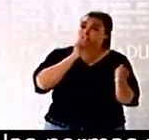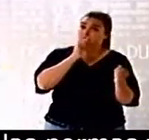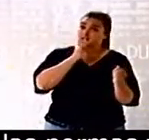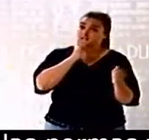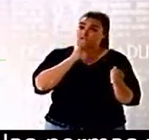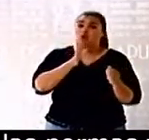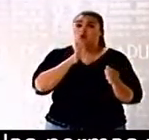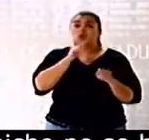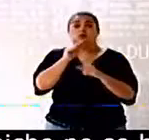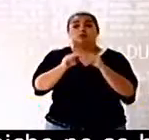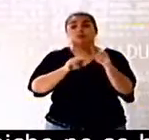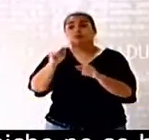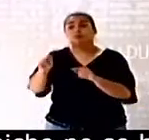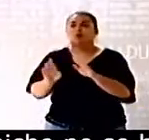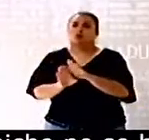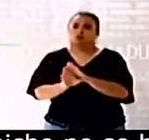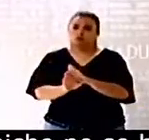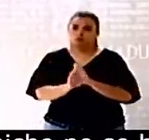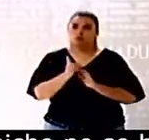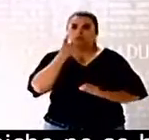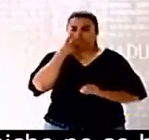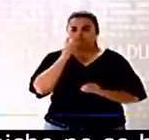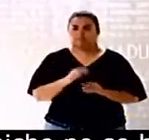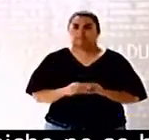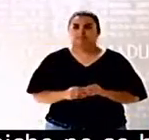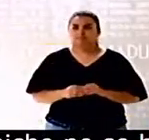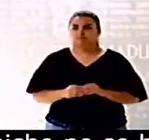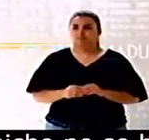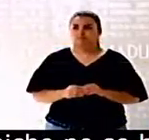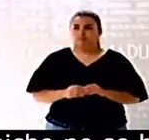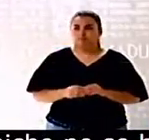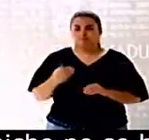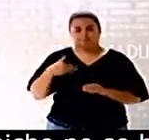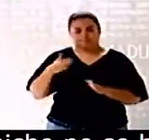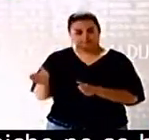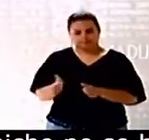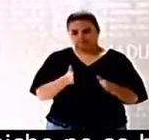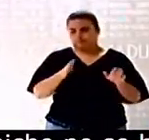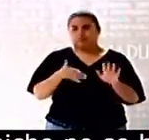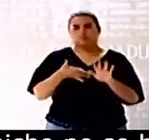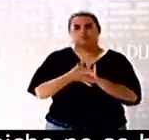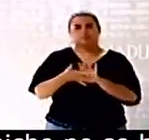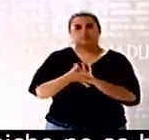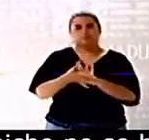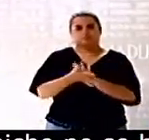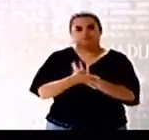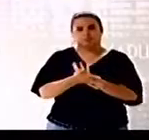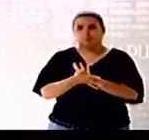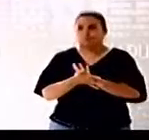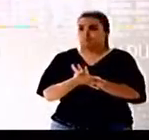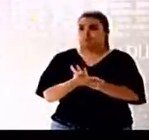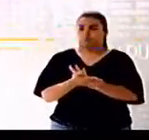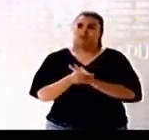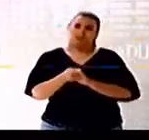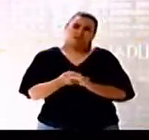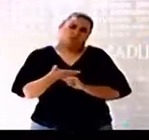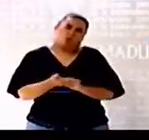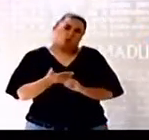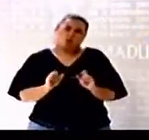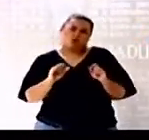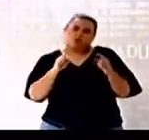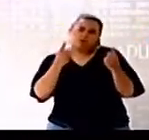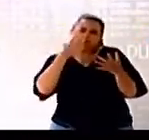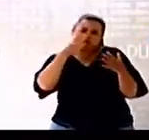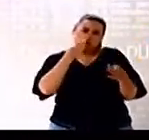la pandemia sigue ahí. Una vez explicado esto como cuestión más trascendental